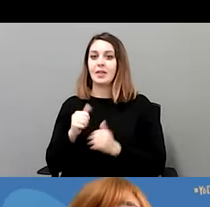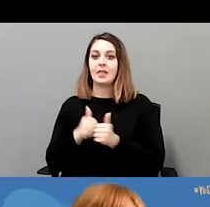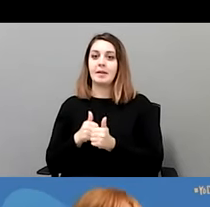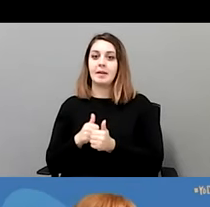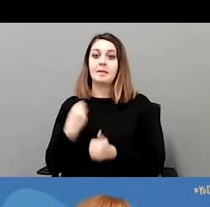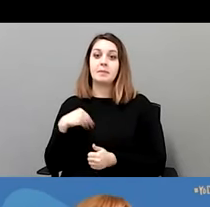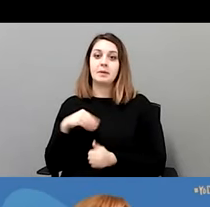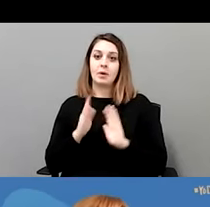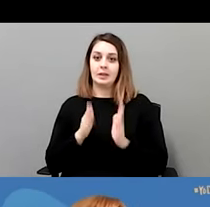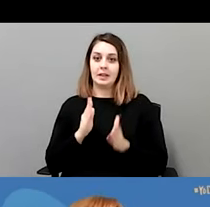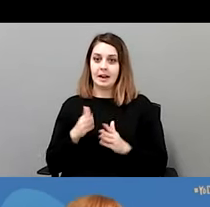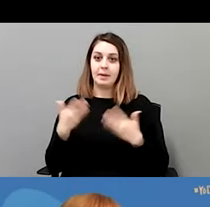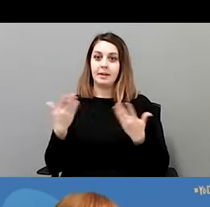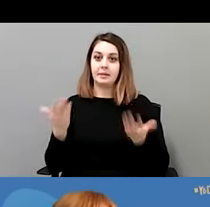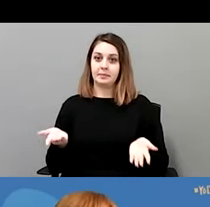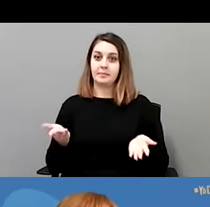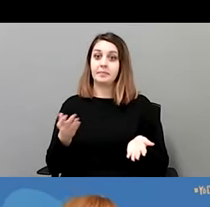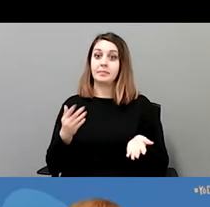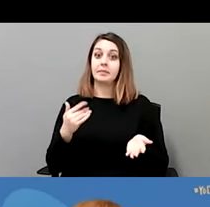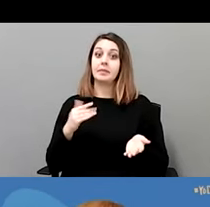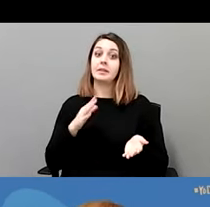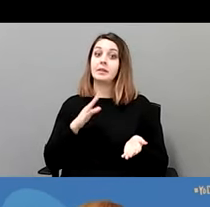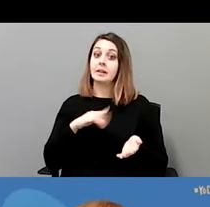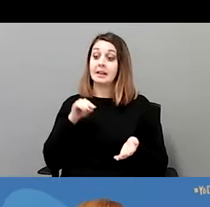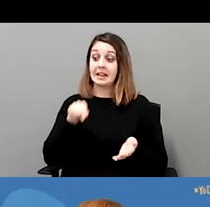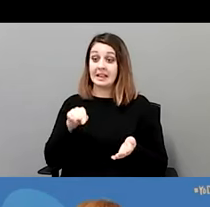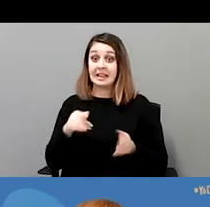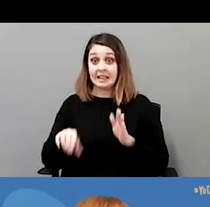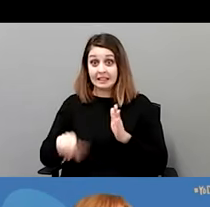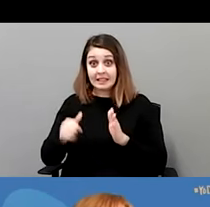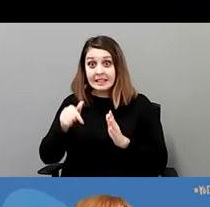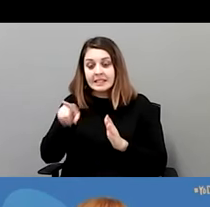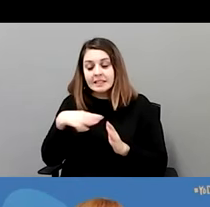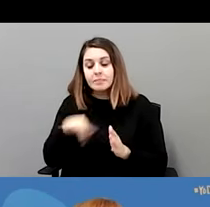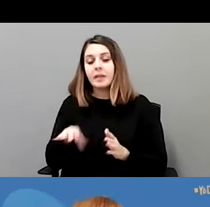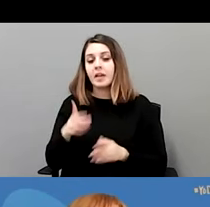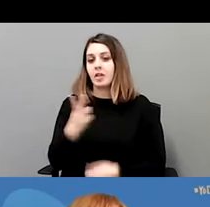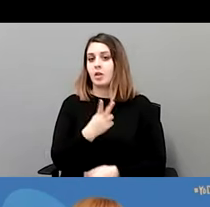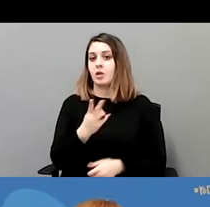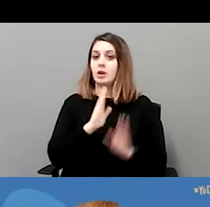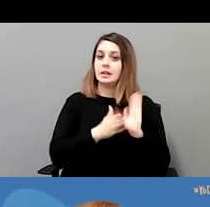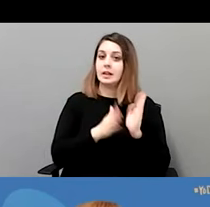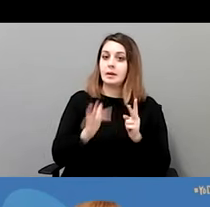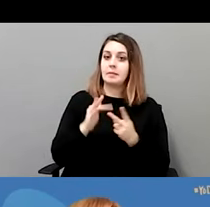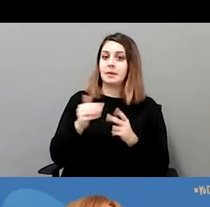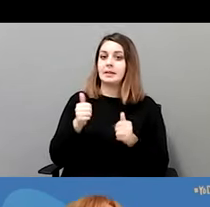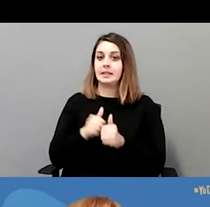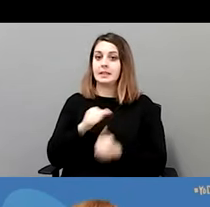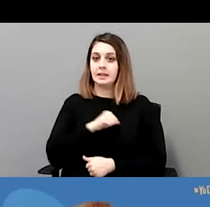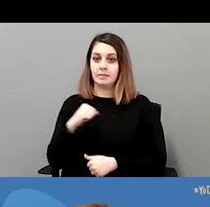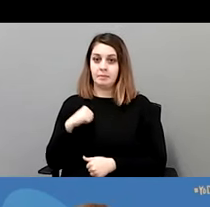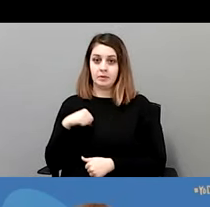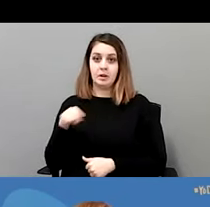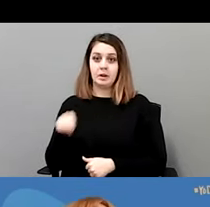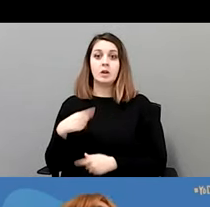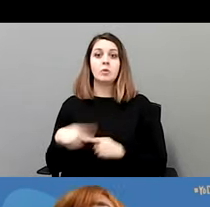incluidas las terapias. Entonces, en ese momento sí se podrá optar por ambas, por terapias y asistencia personal, que era una de